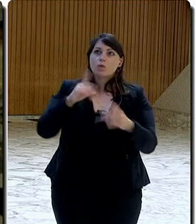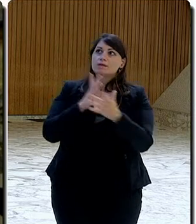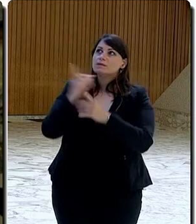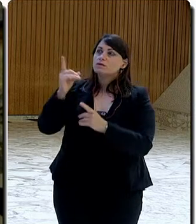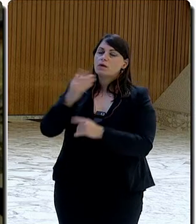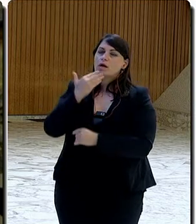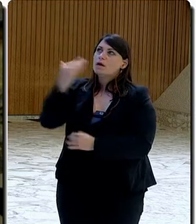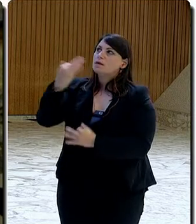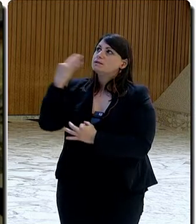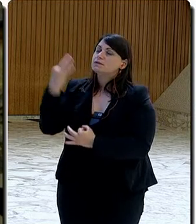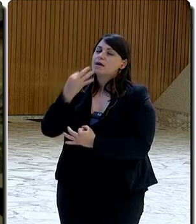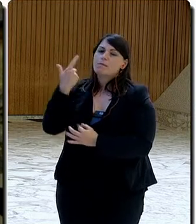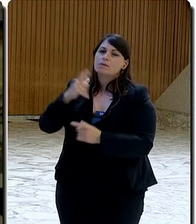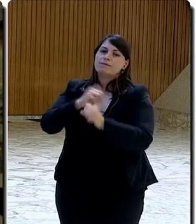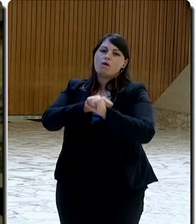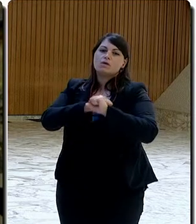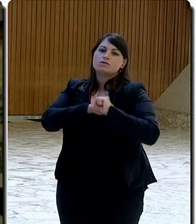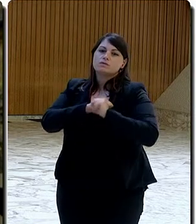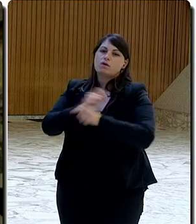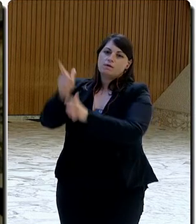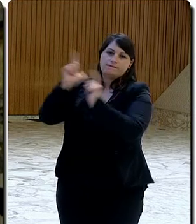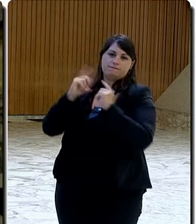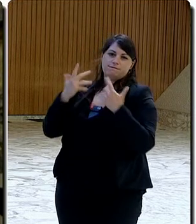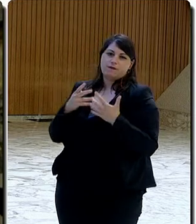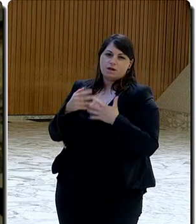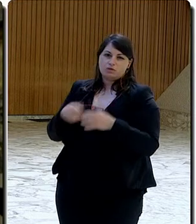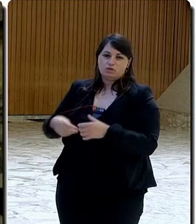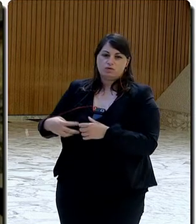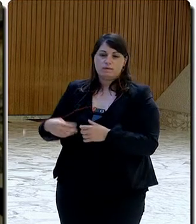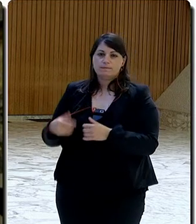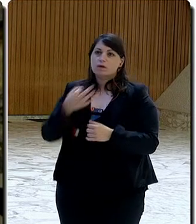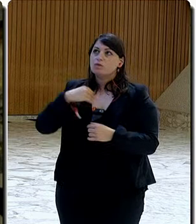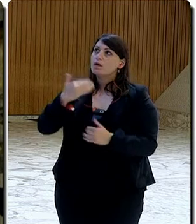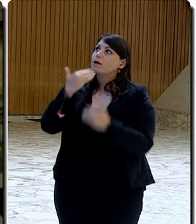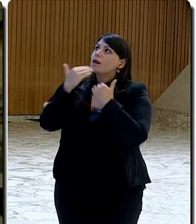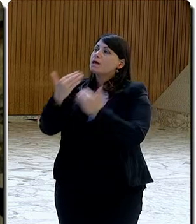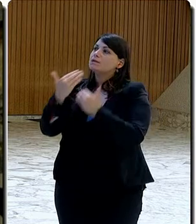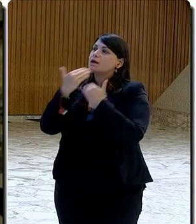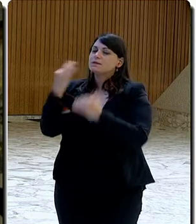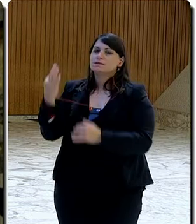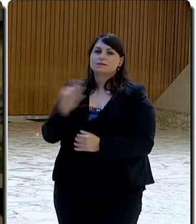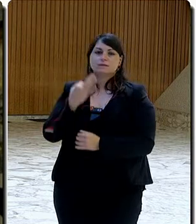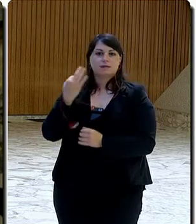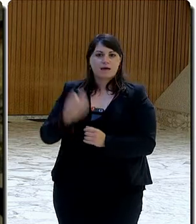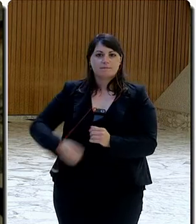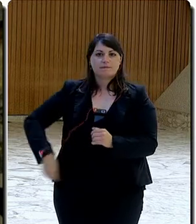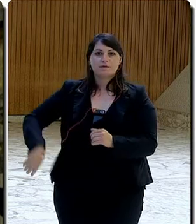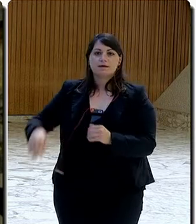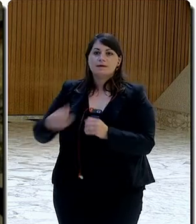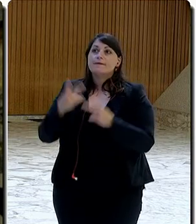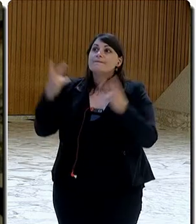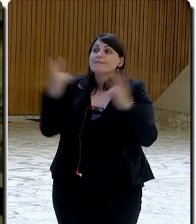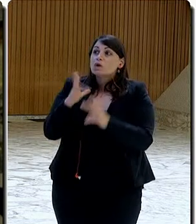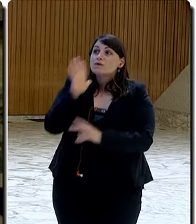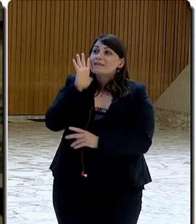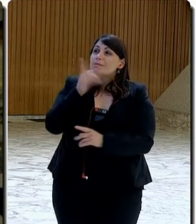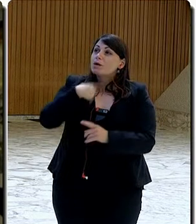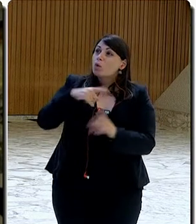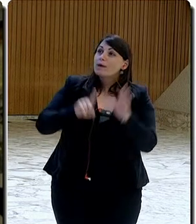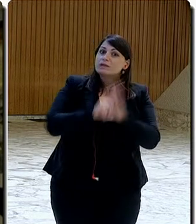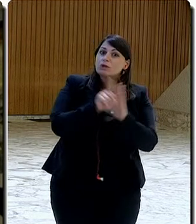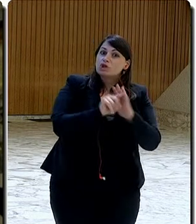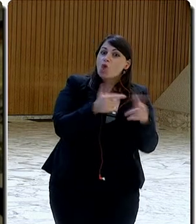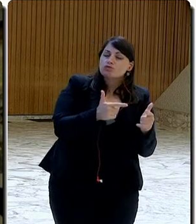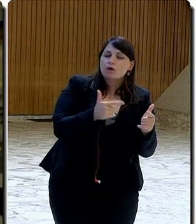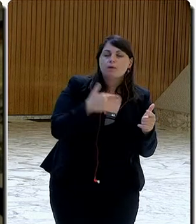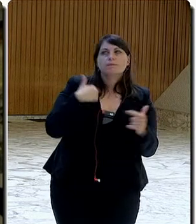testimonio, aunque en apariencia no se consigan los resultados que deseamos. Ponemos toda nuestra esperanza